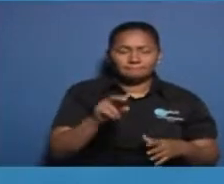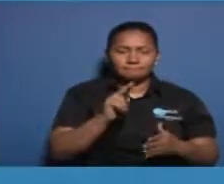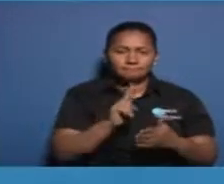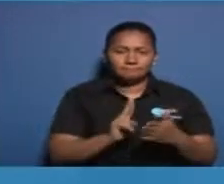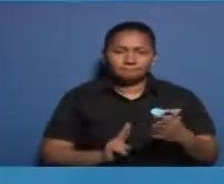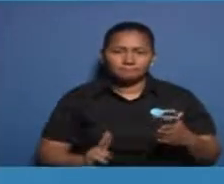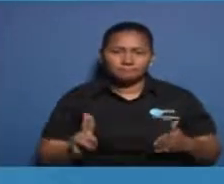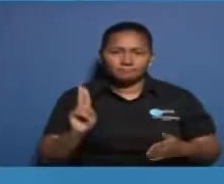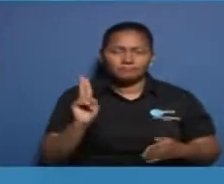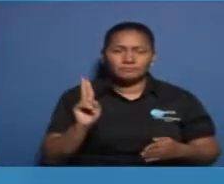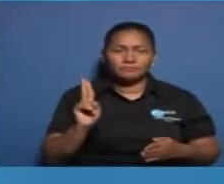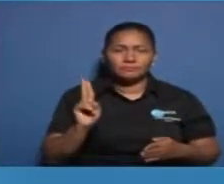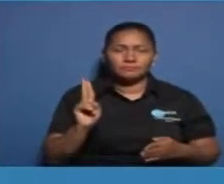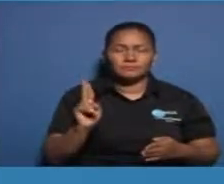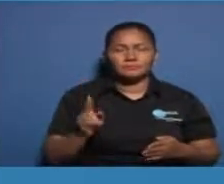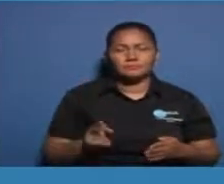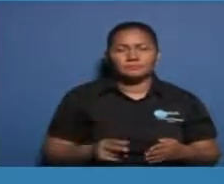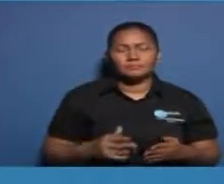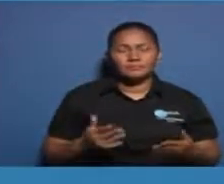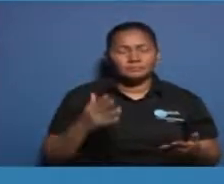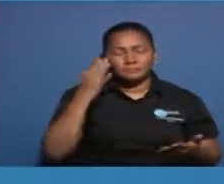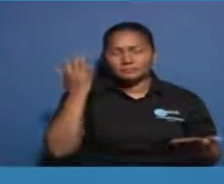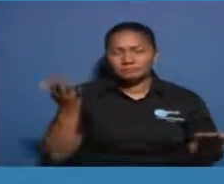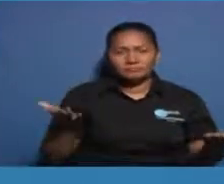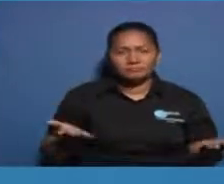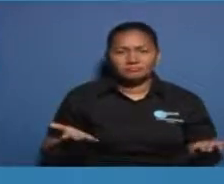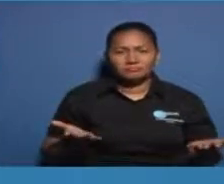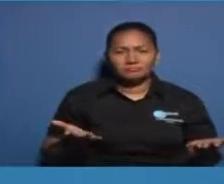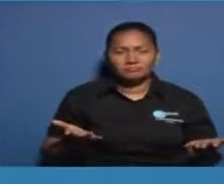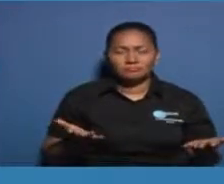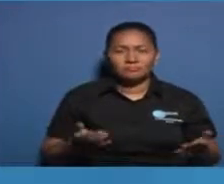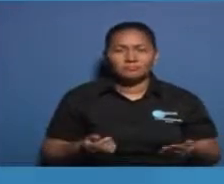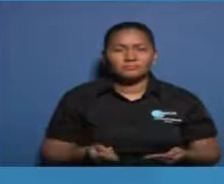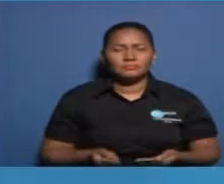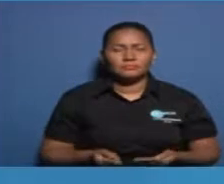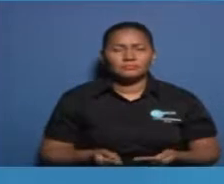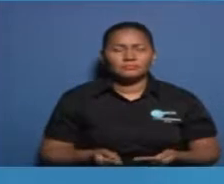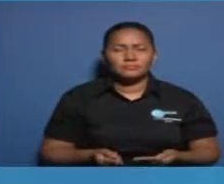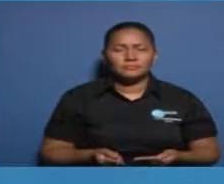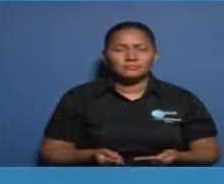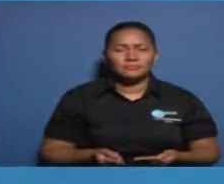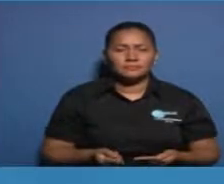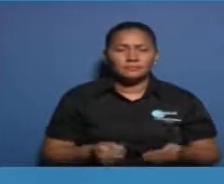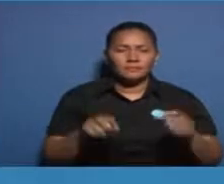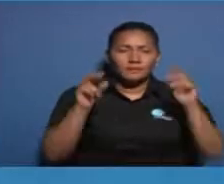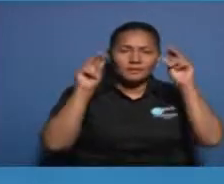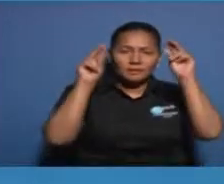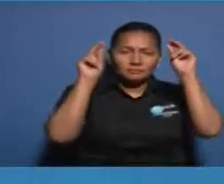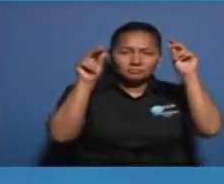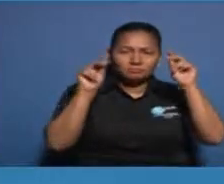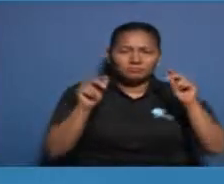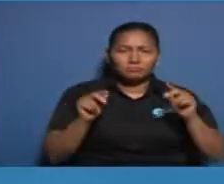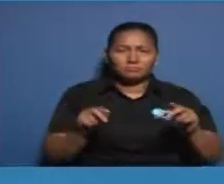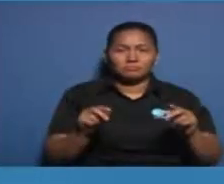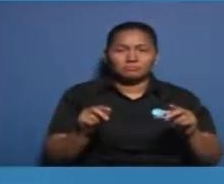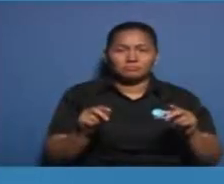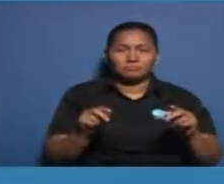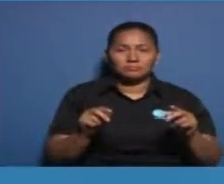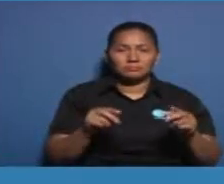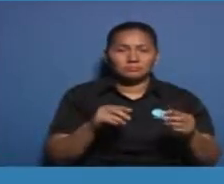nivel de las universidades como qué tipo de fenómenos todos los temas que van a ocurrido y que sabemos sobre temas de acoso ya